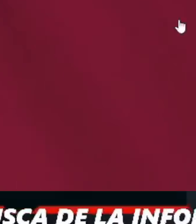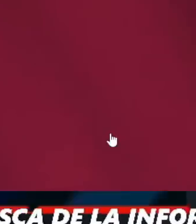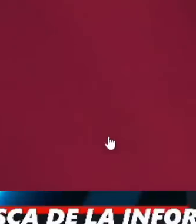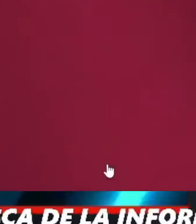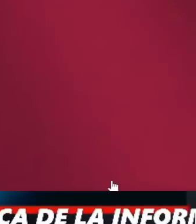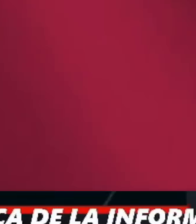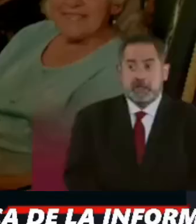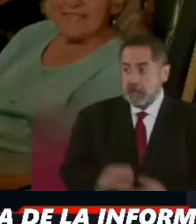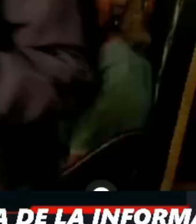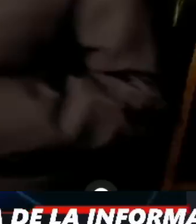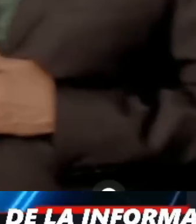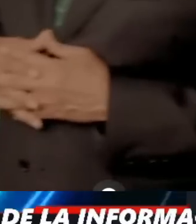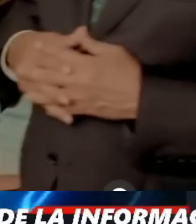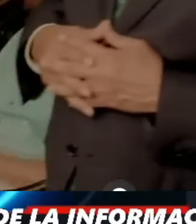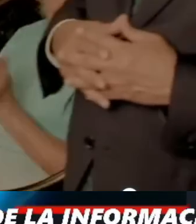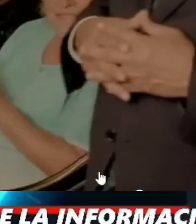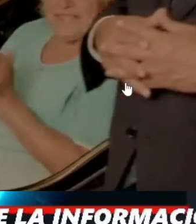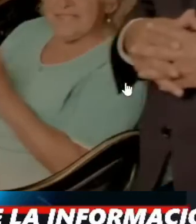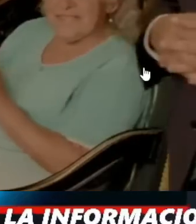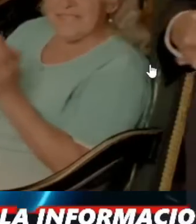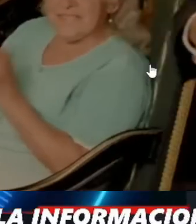Cuarto informe.